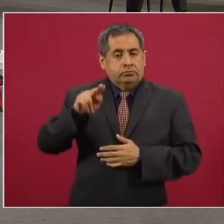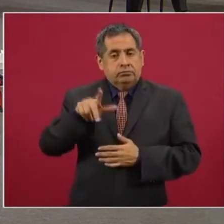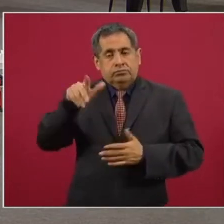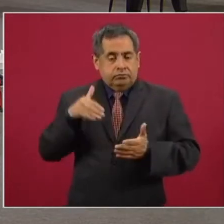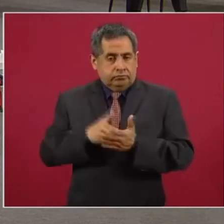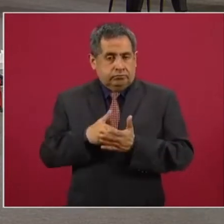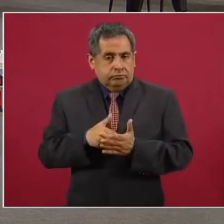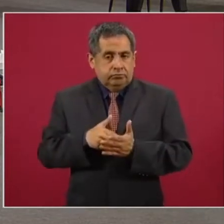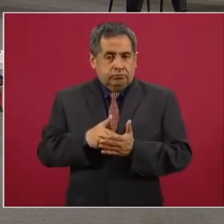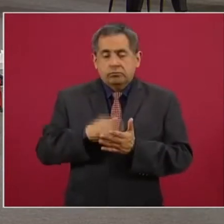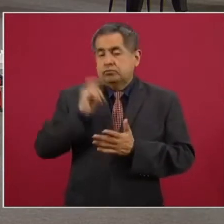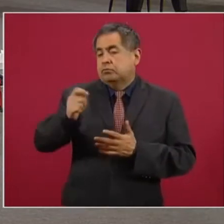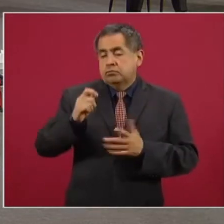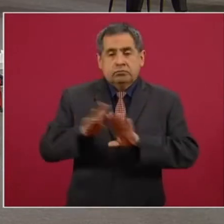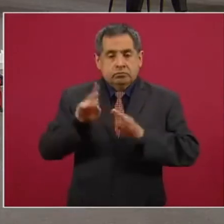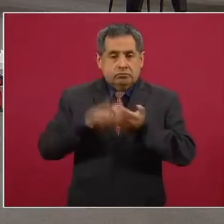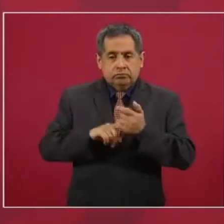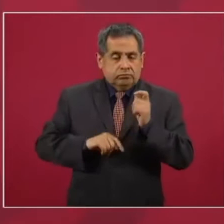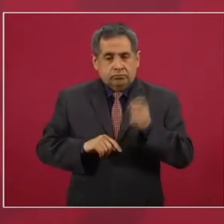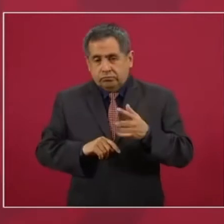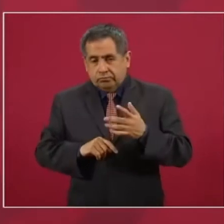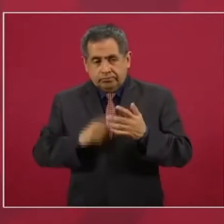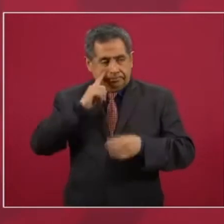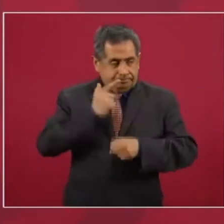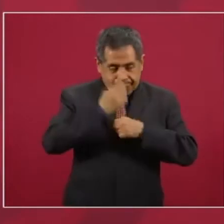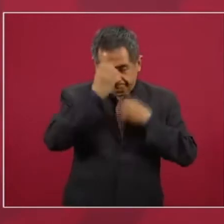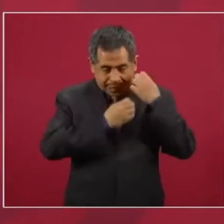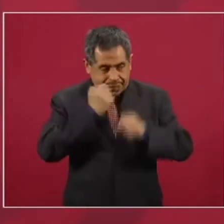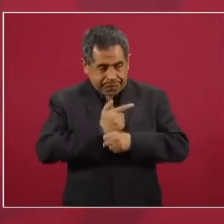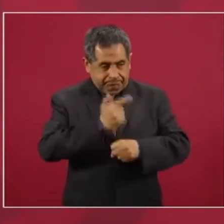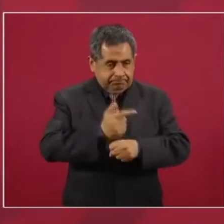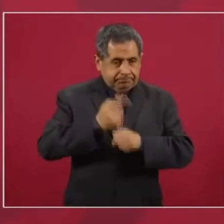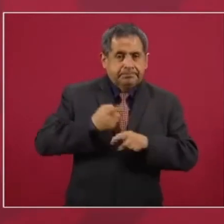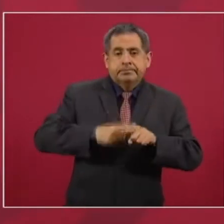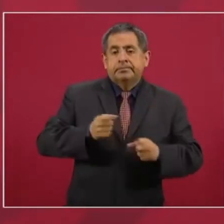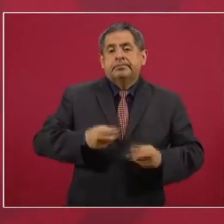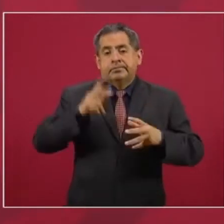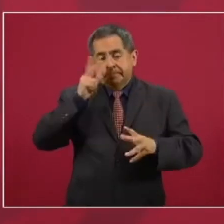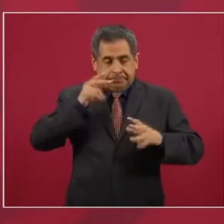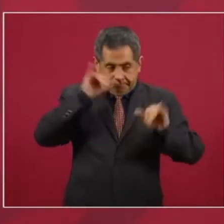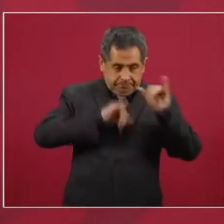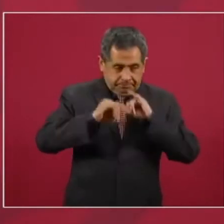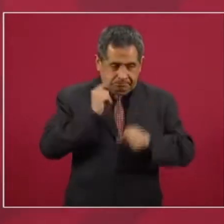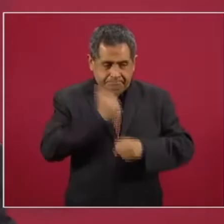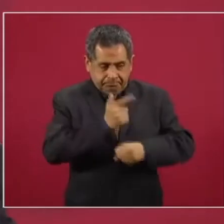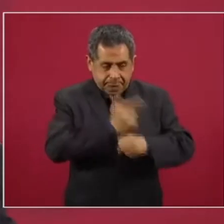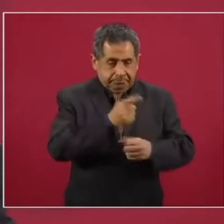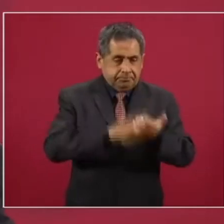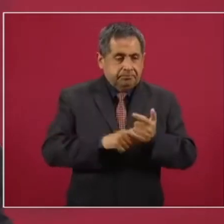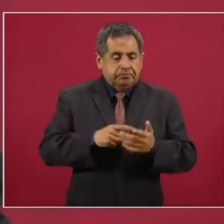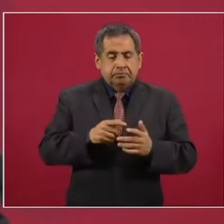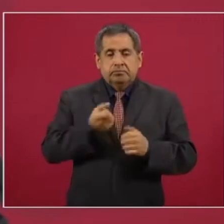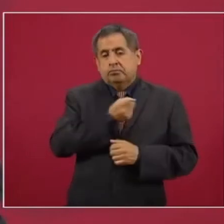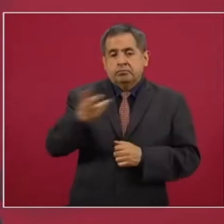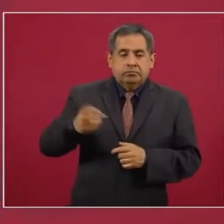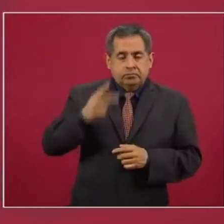2.187.000 que han tenido la identificación, a quienes se les han hecho pruebas de laboratorio y han resultado en lo